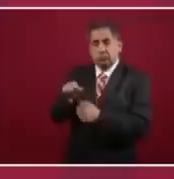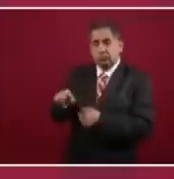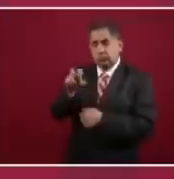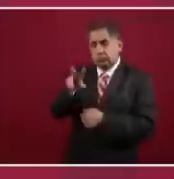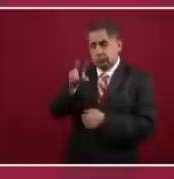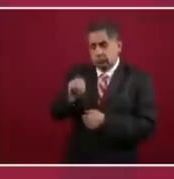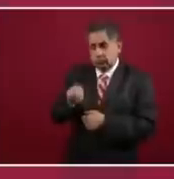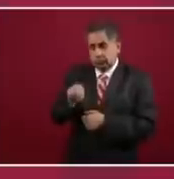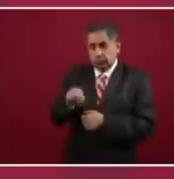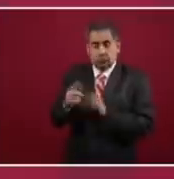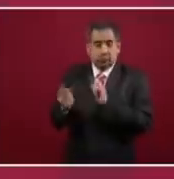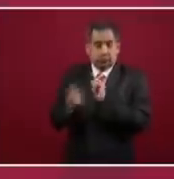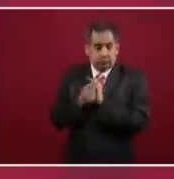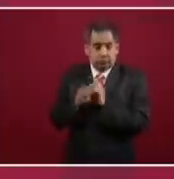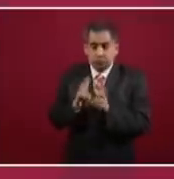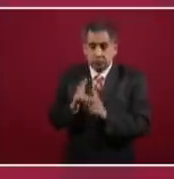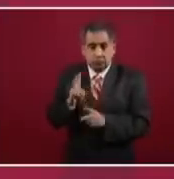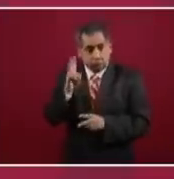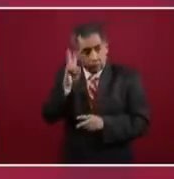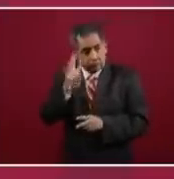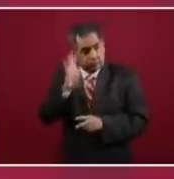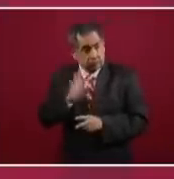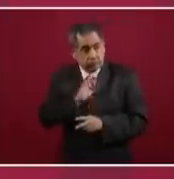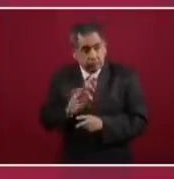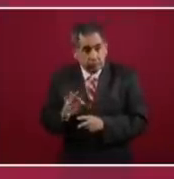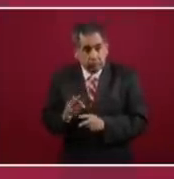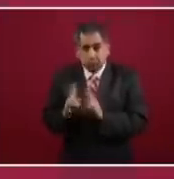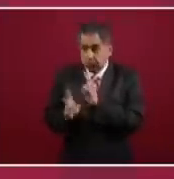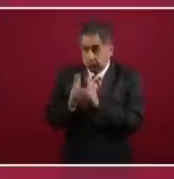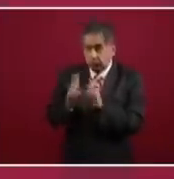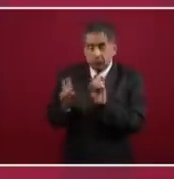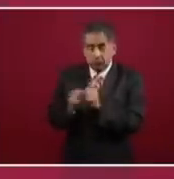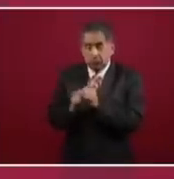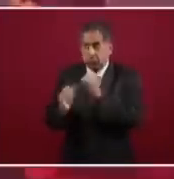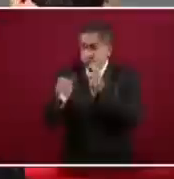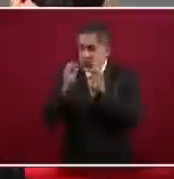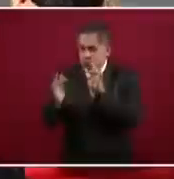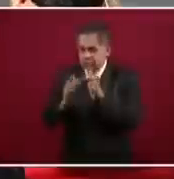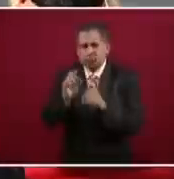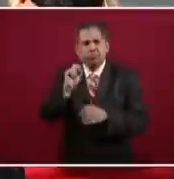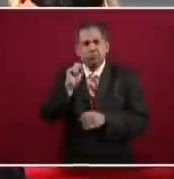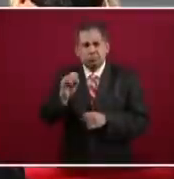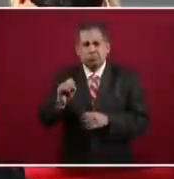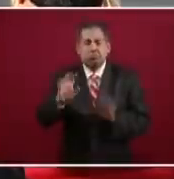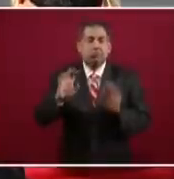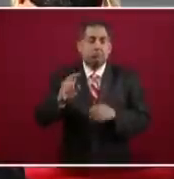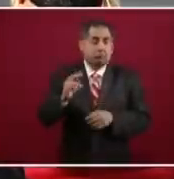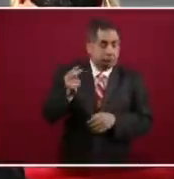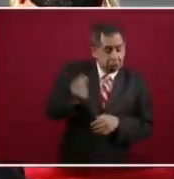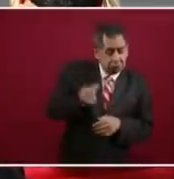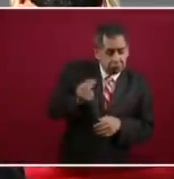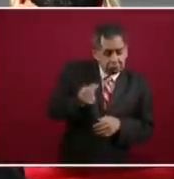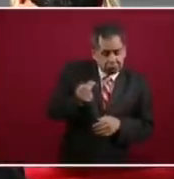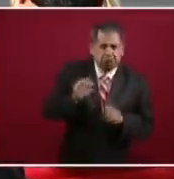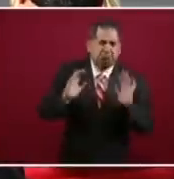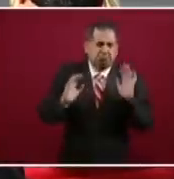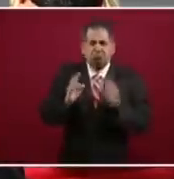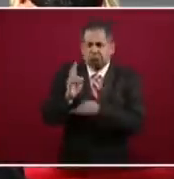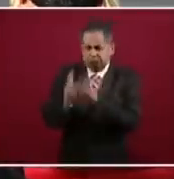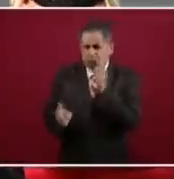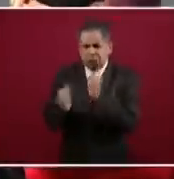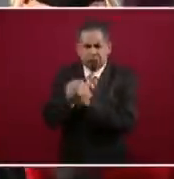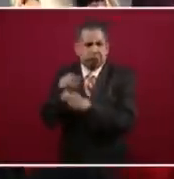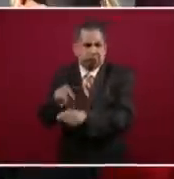si se pudiese establecer comunicación si hace falta claro que